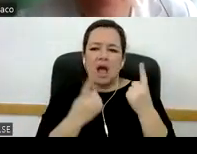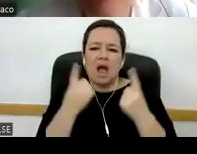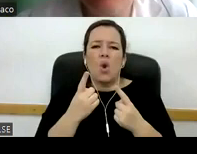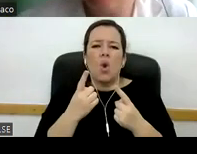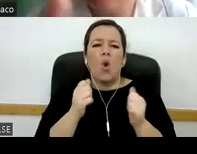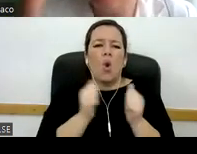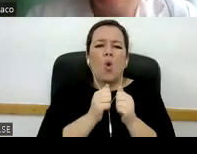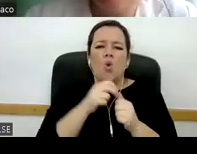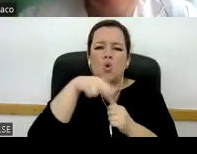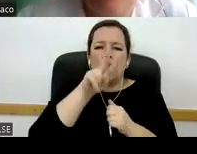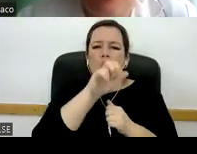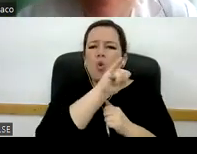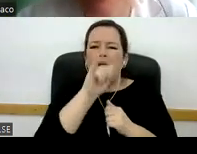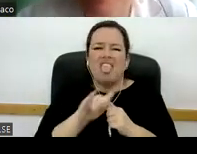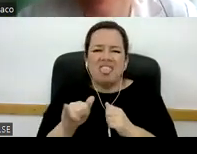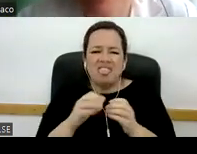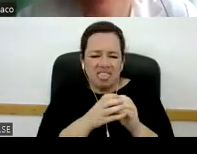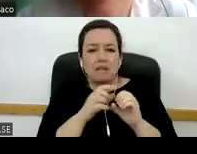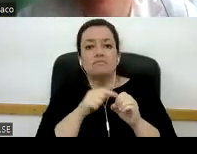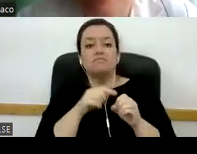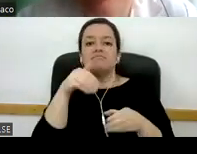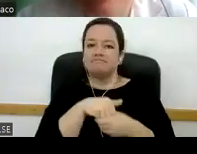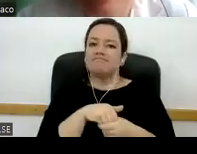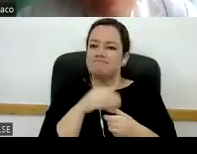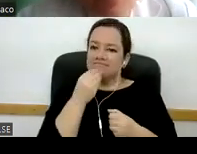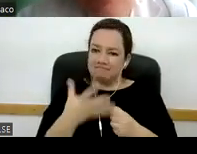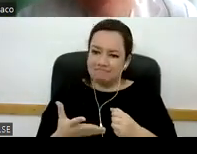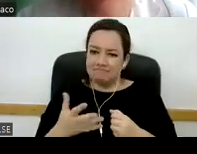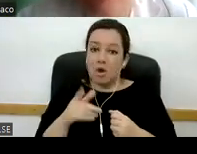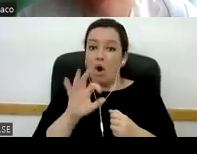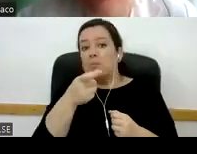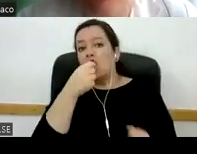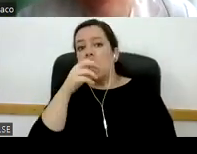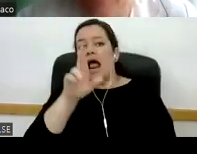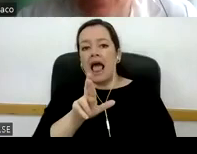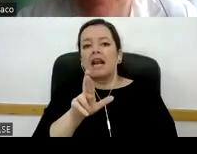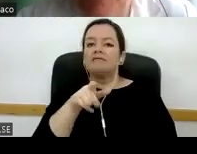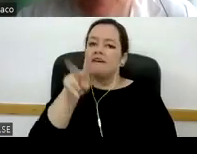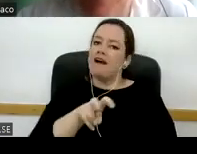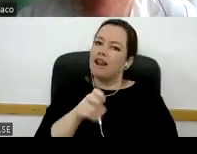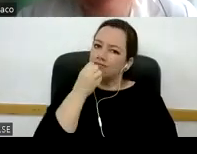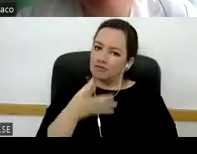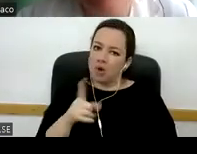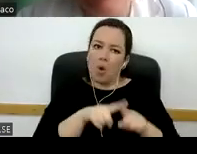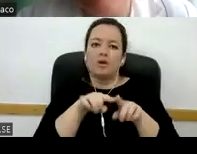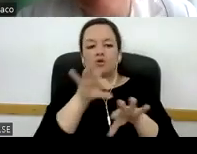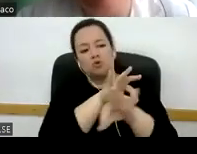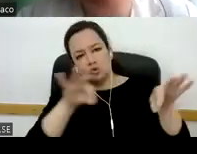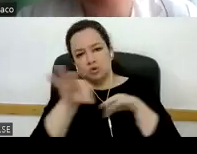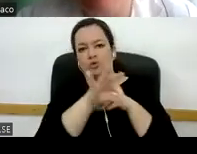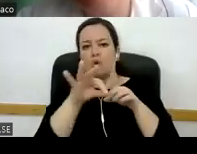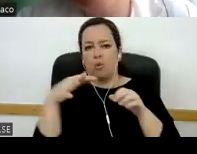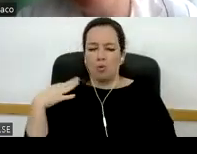nueces, por ejemplo, pues un omega 3 de LR puede ser un buen sustituto a la hora de intentar bajar el